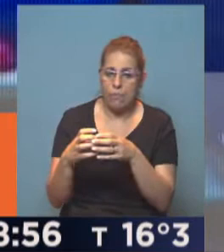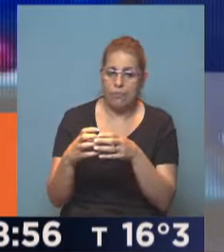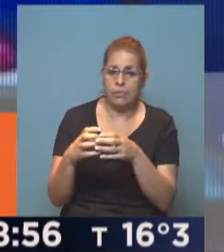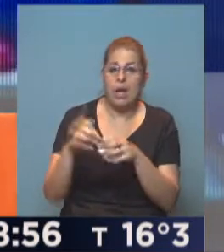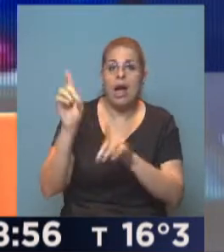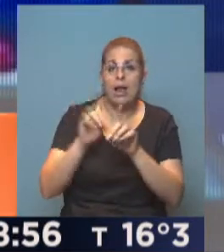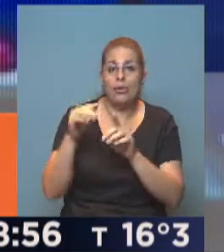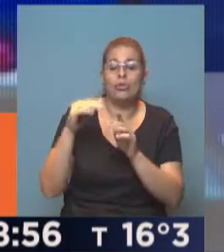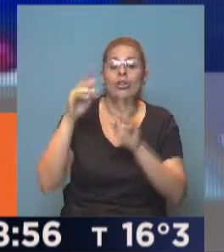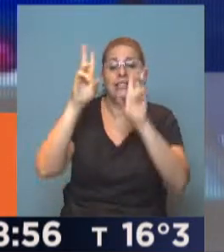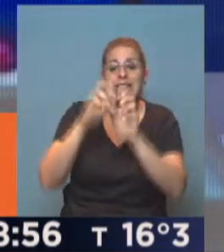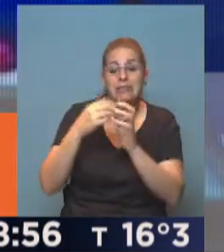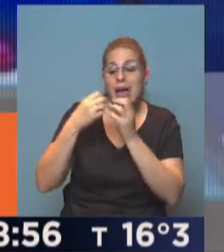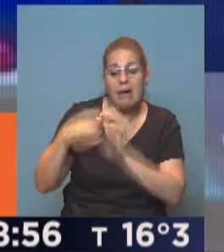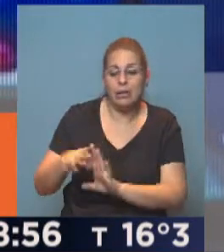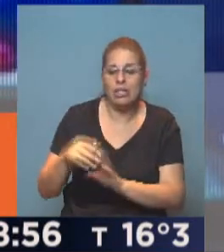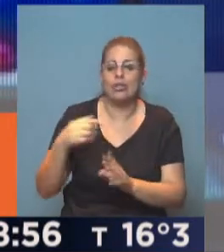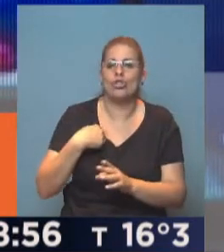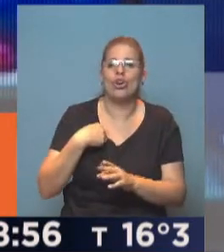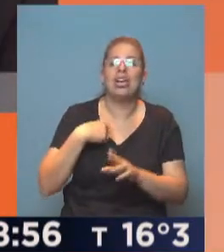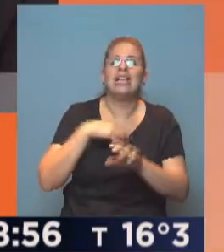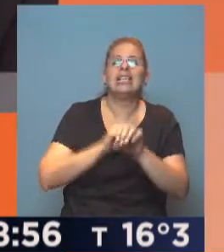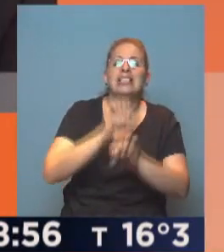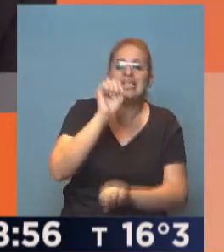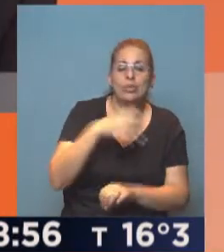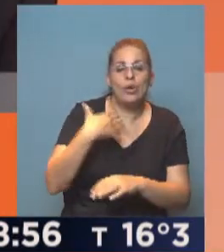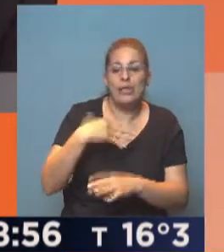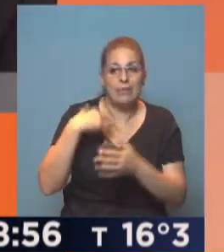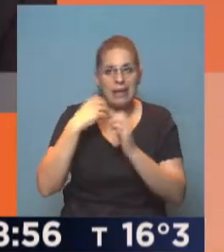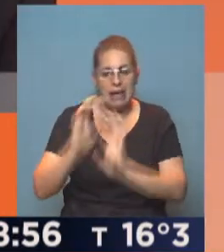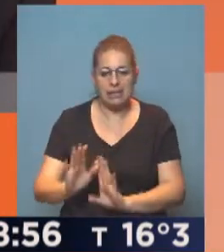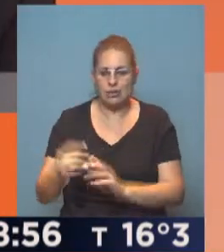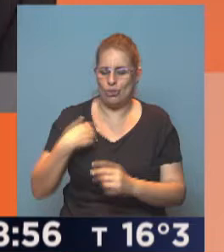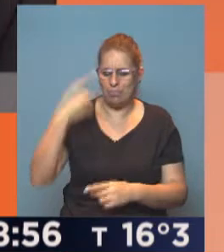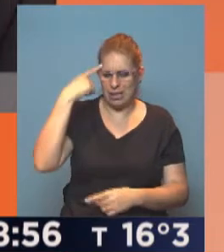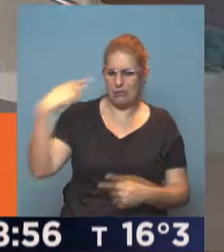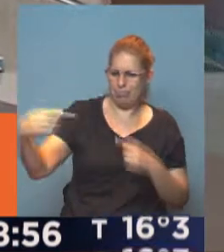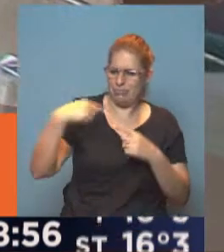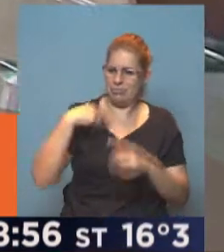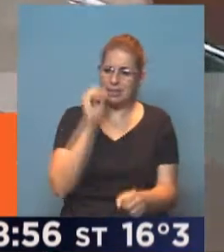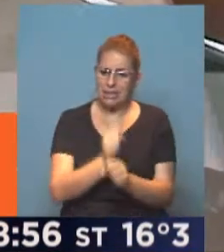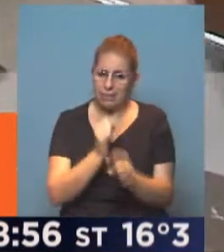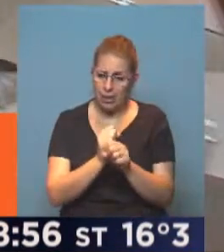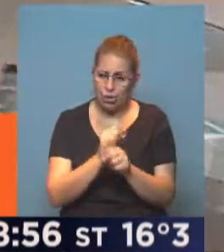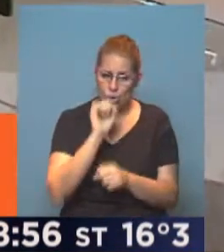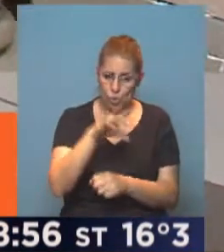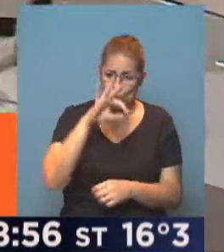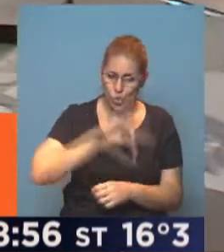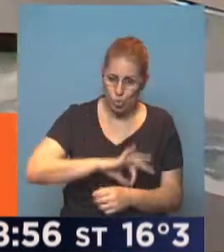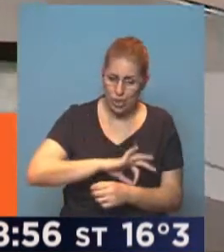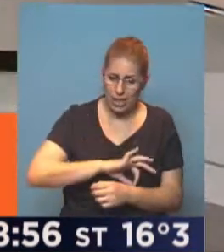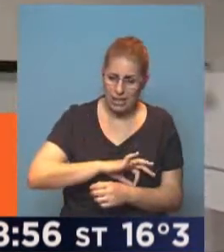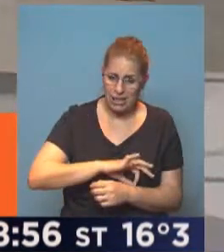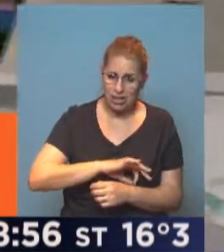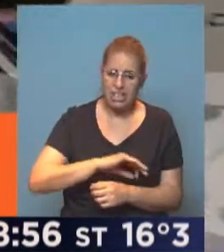algunas de las cuestiones. Yo tuve que resignar el título, pues empezando por ahí. A mí me parecía muy contradictorio para el trabajador que su sueldo, su